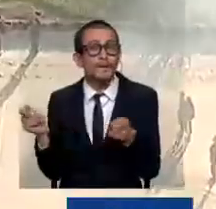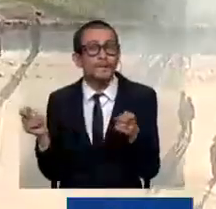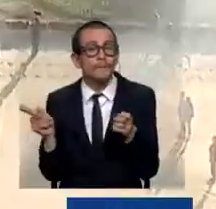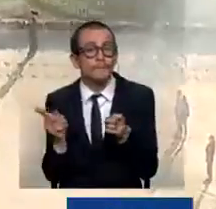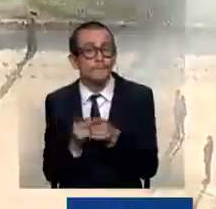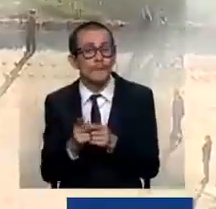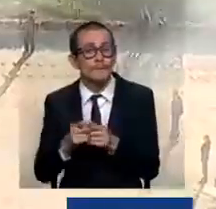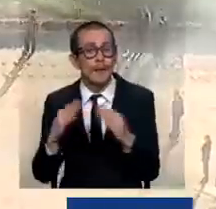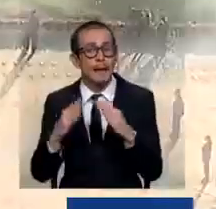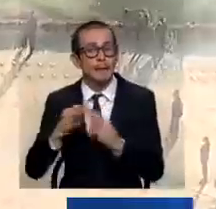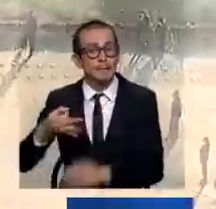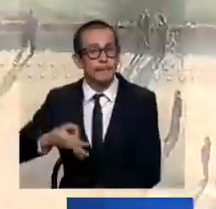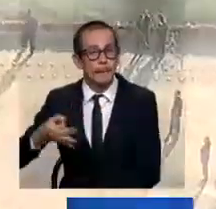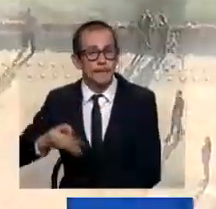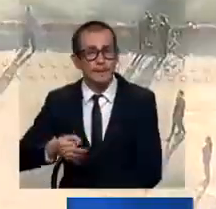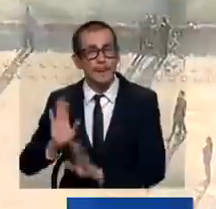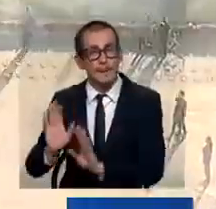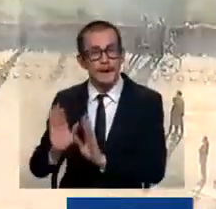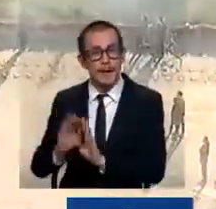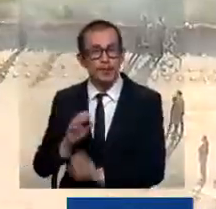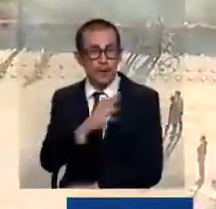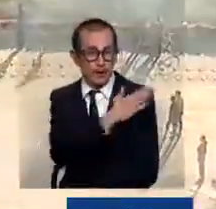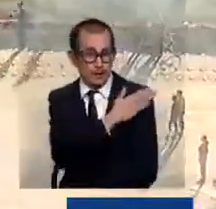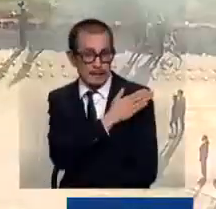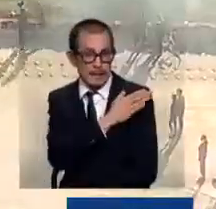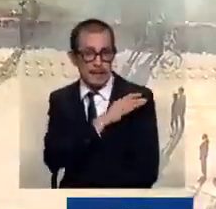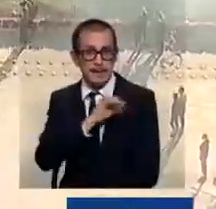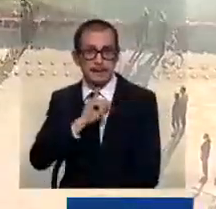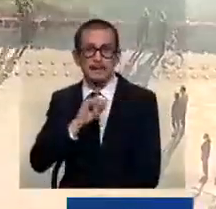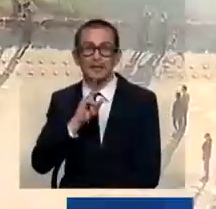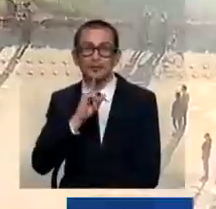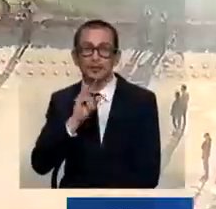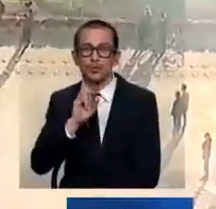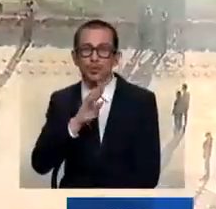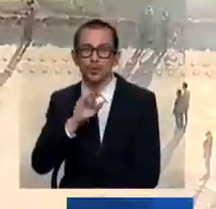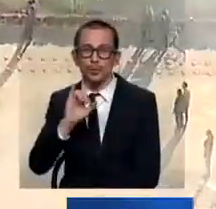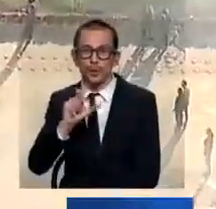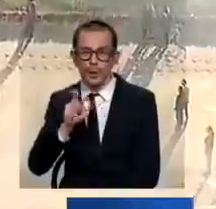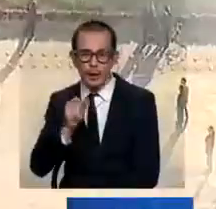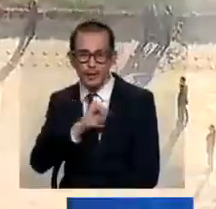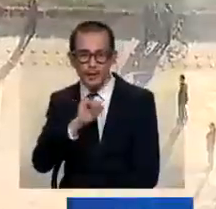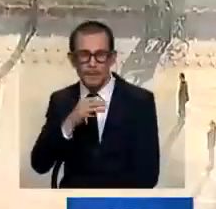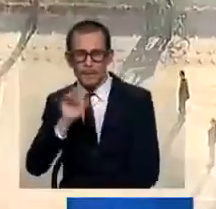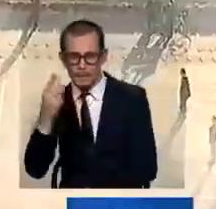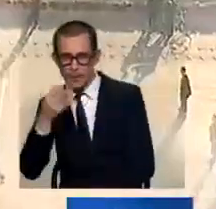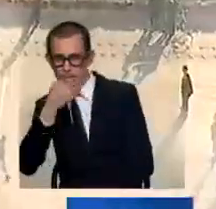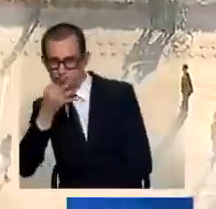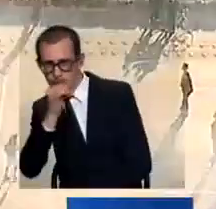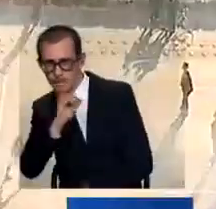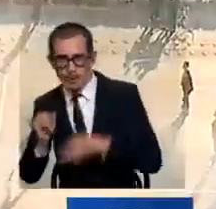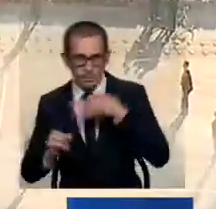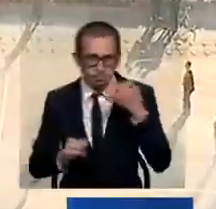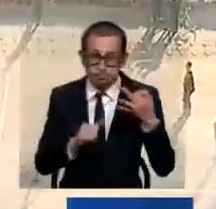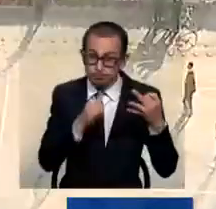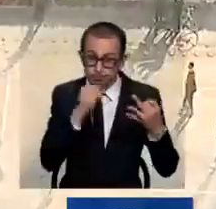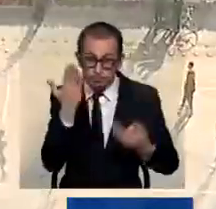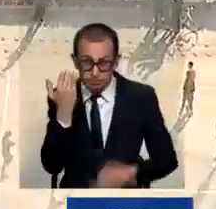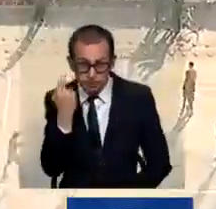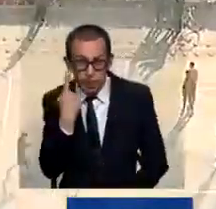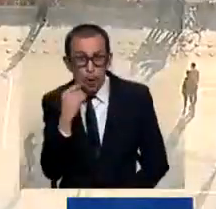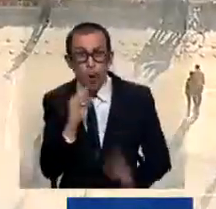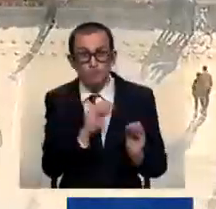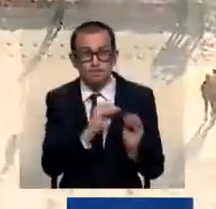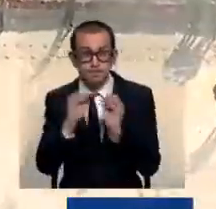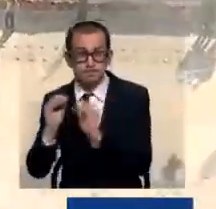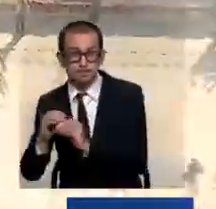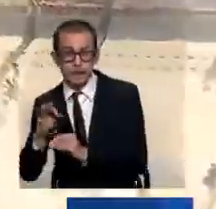en La Moneda y también estábamos a la espera del general Iturriaga. No sé si una vocería viene después de la otra, no lo sabemos, o si se ha trasladado